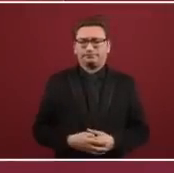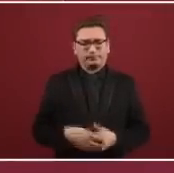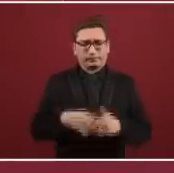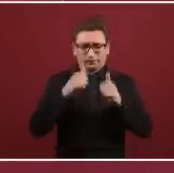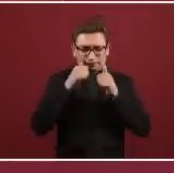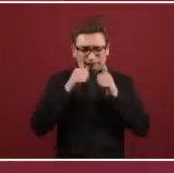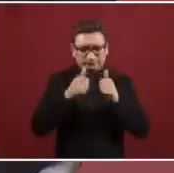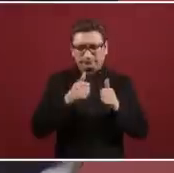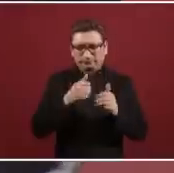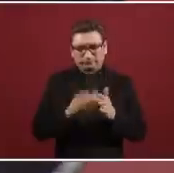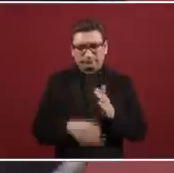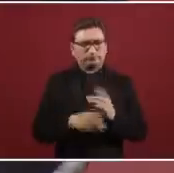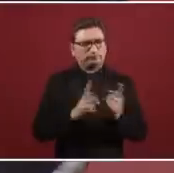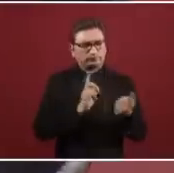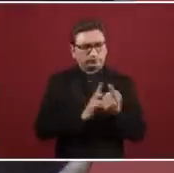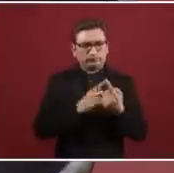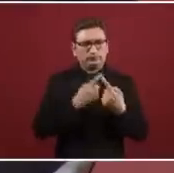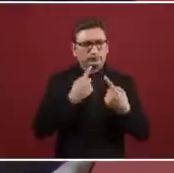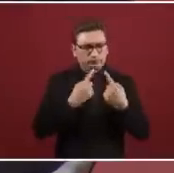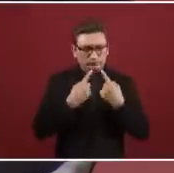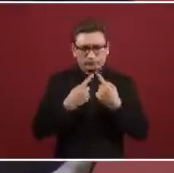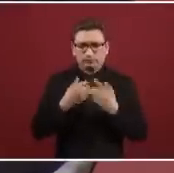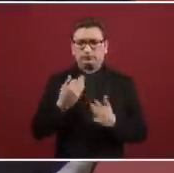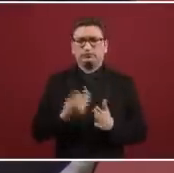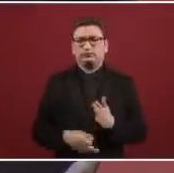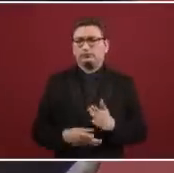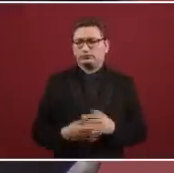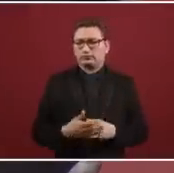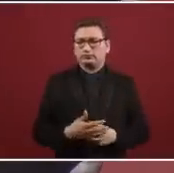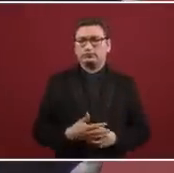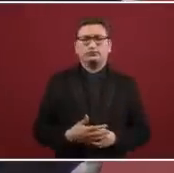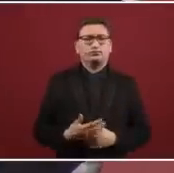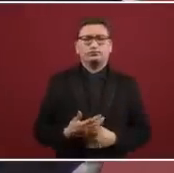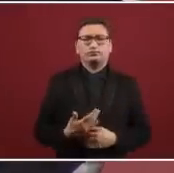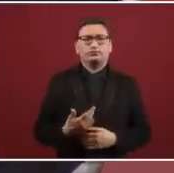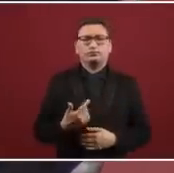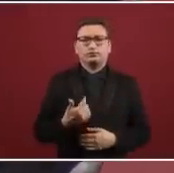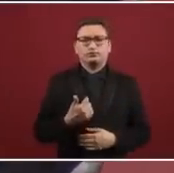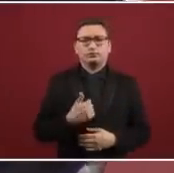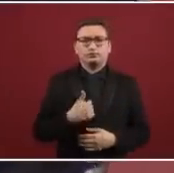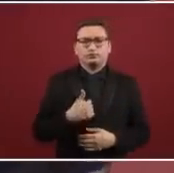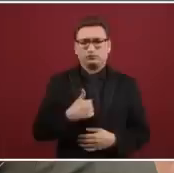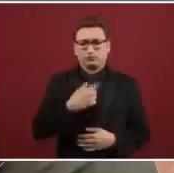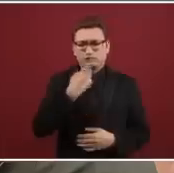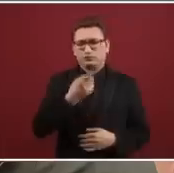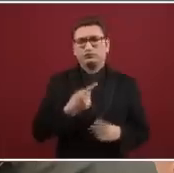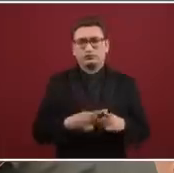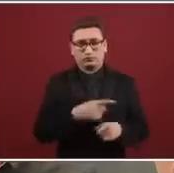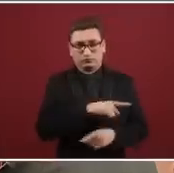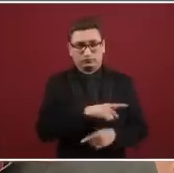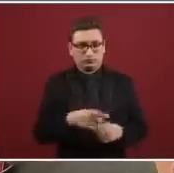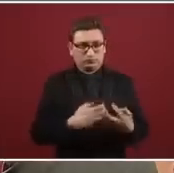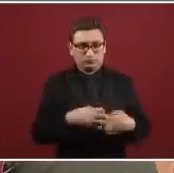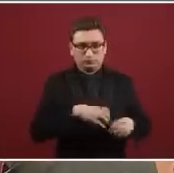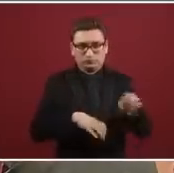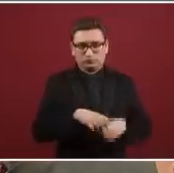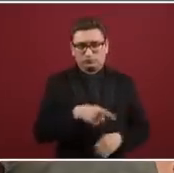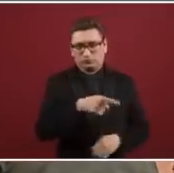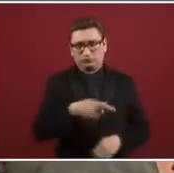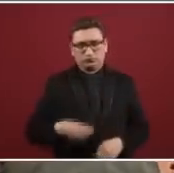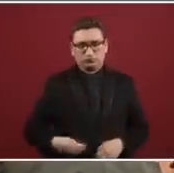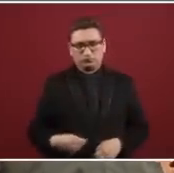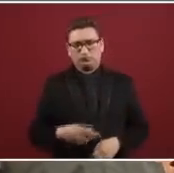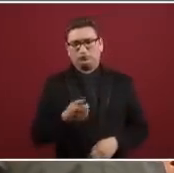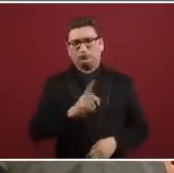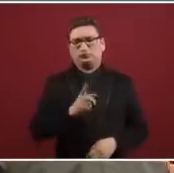atención al diálogo, no quiero decir de que de parte de ellos